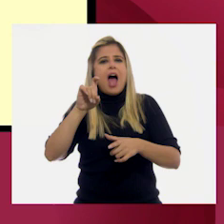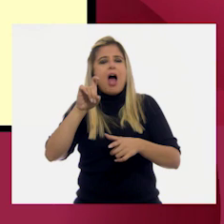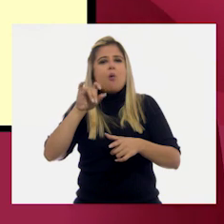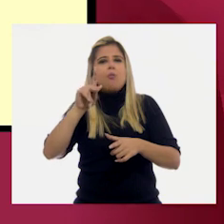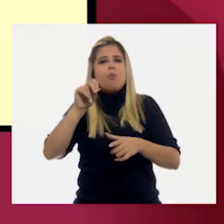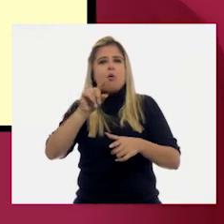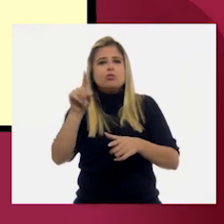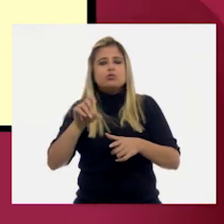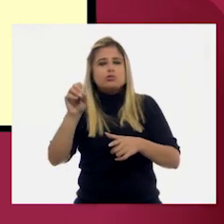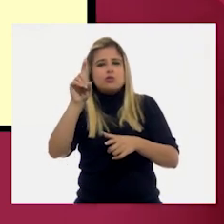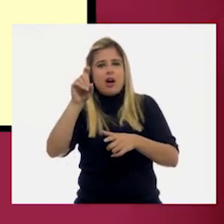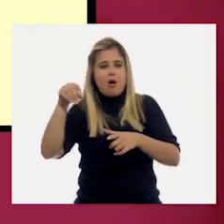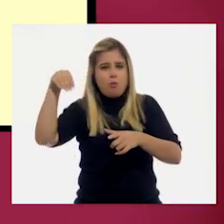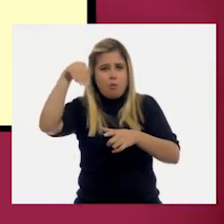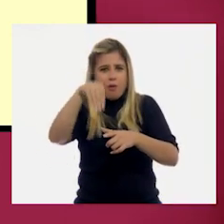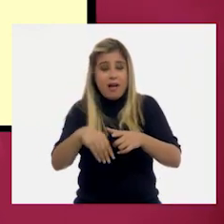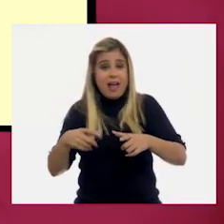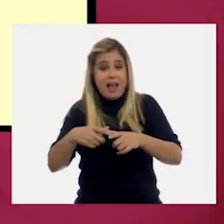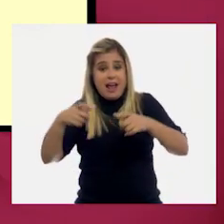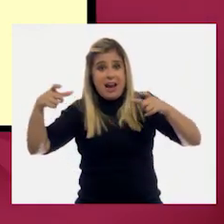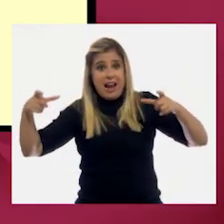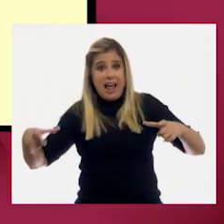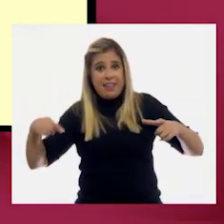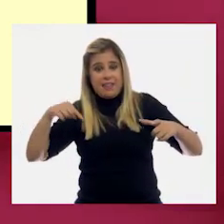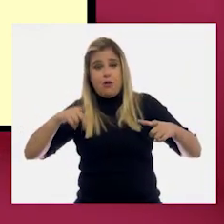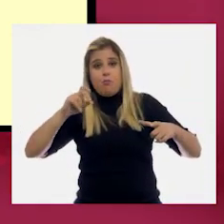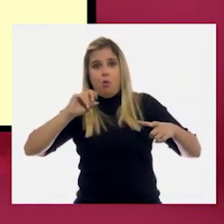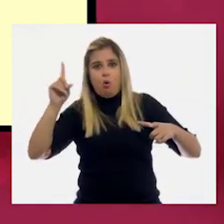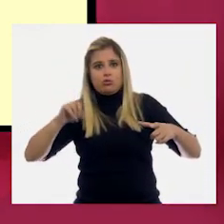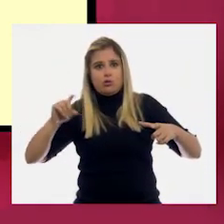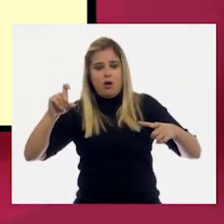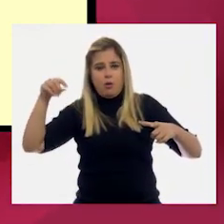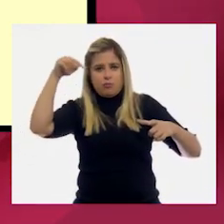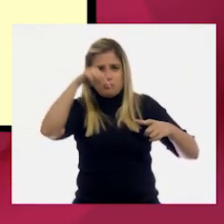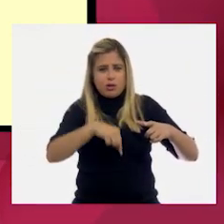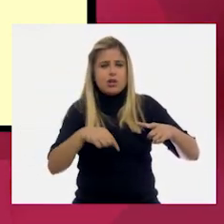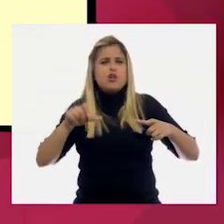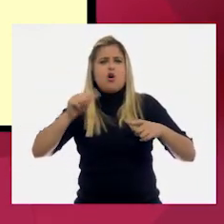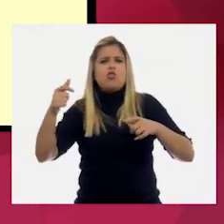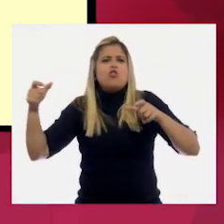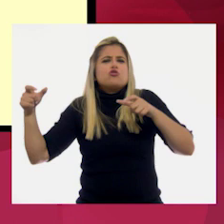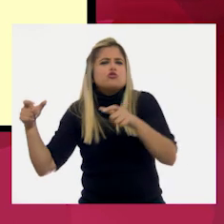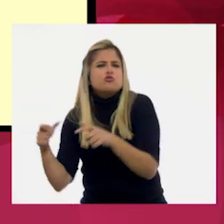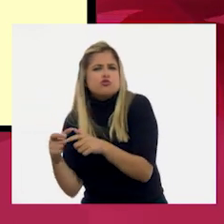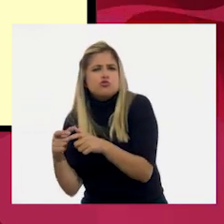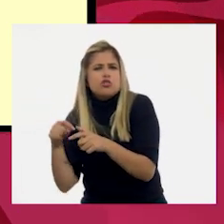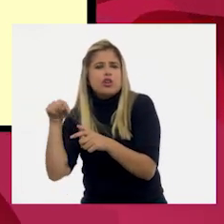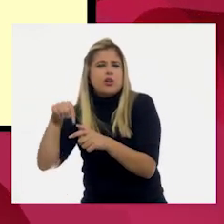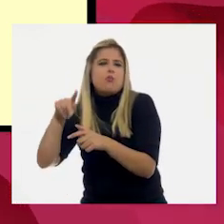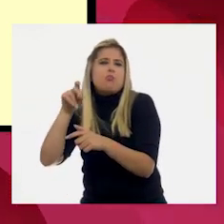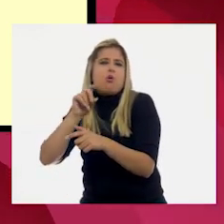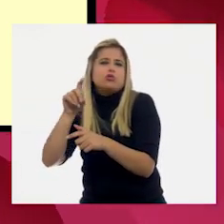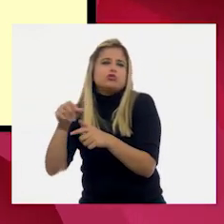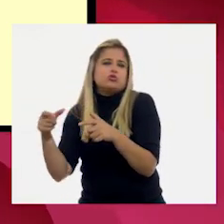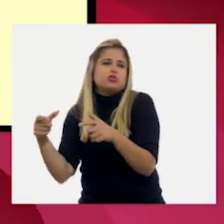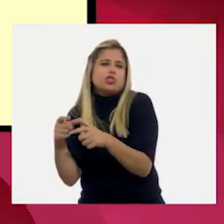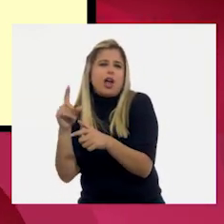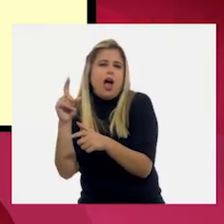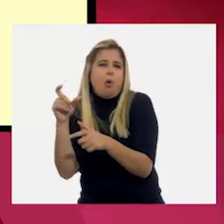agua. El grande es pozo de agua grande. Y el más chiquito, pues, es el pozo de agua